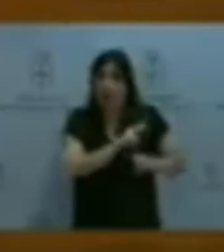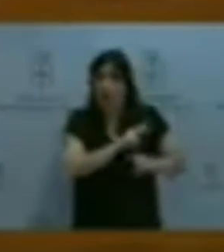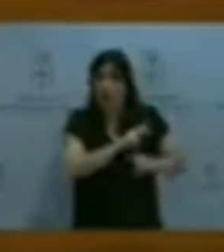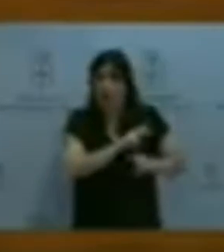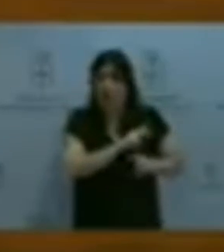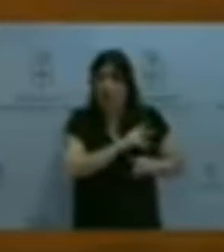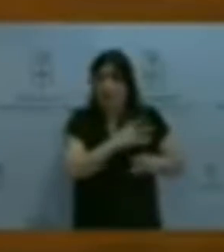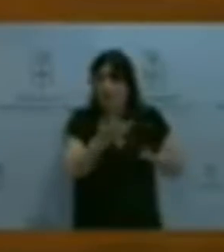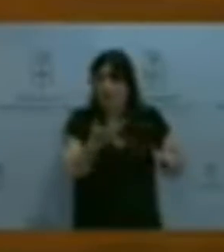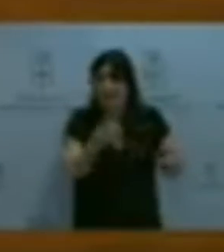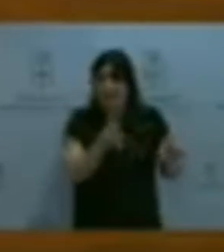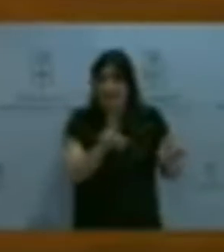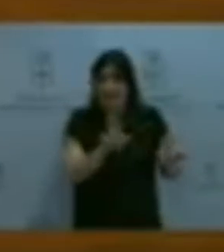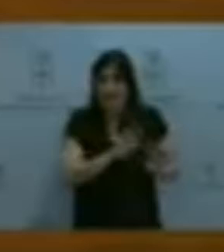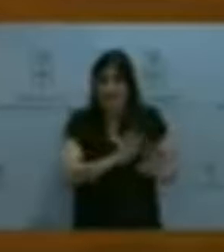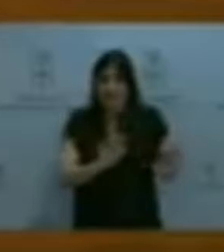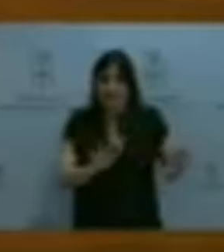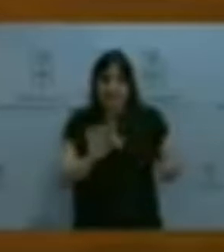un vacío,